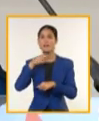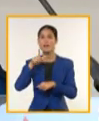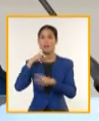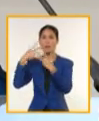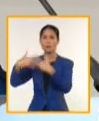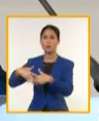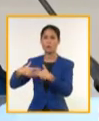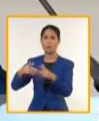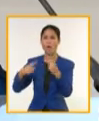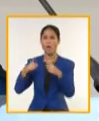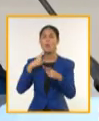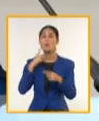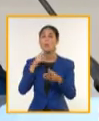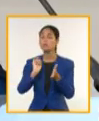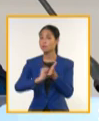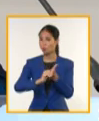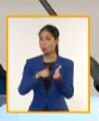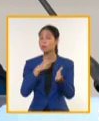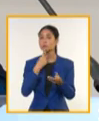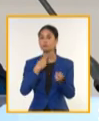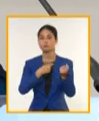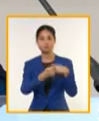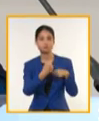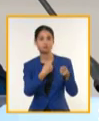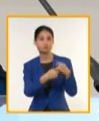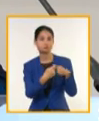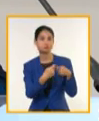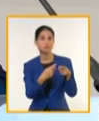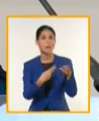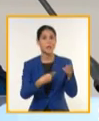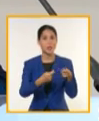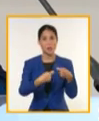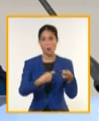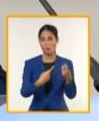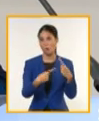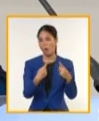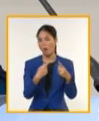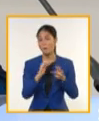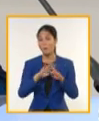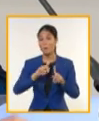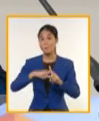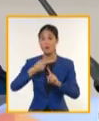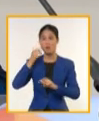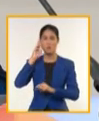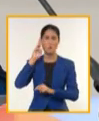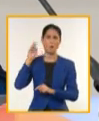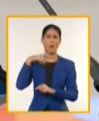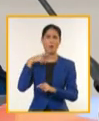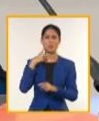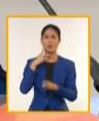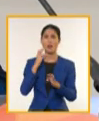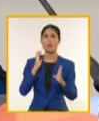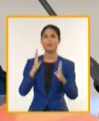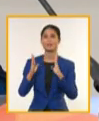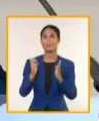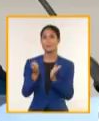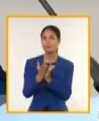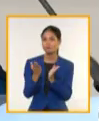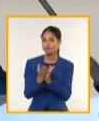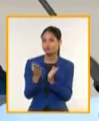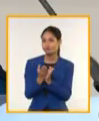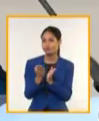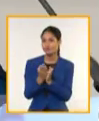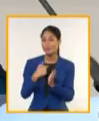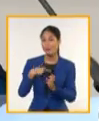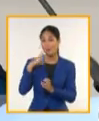poco menos jóvenes recordarán que la campaña de alfabetización en nuestro país se desarrolló con los famosos faroles